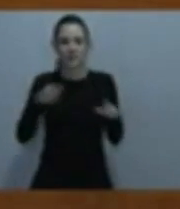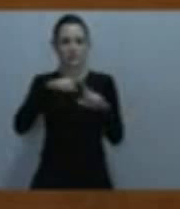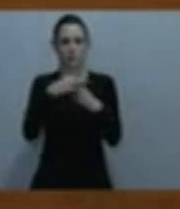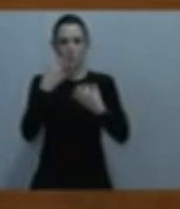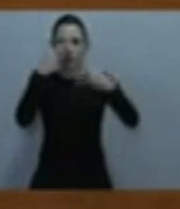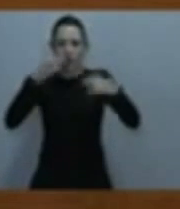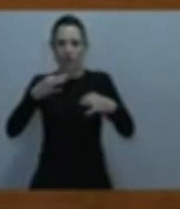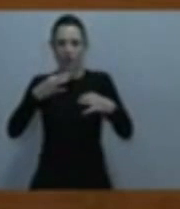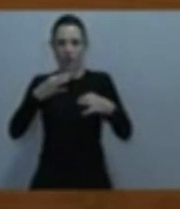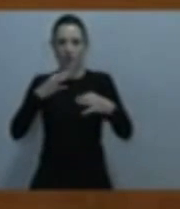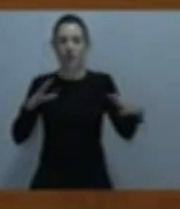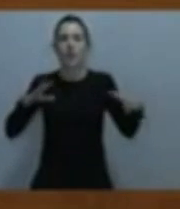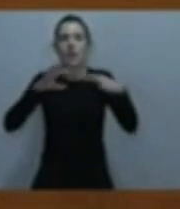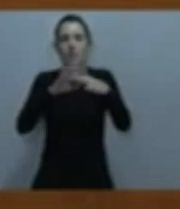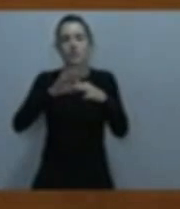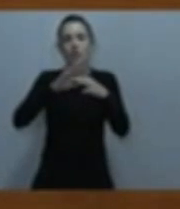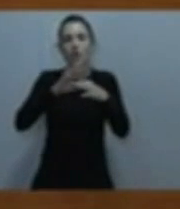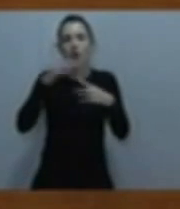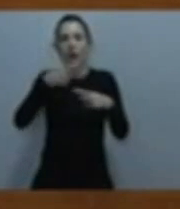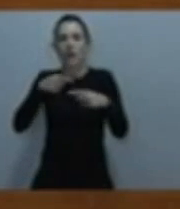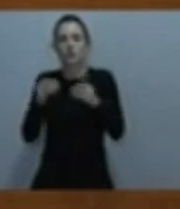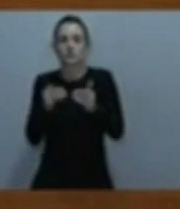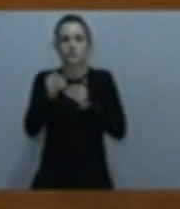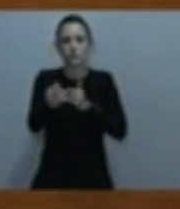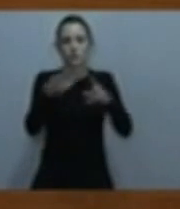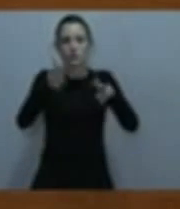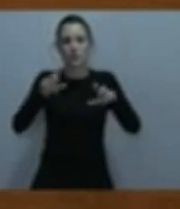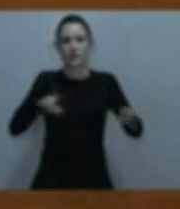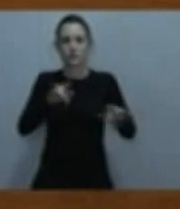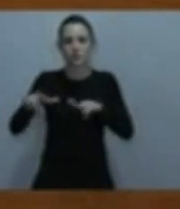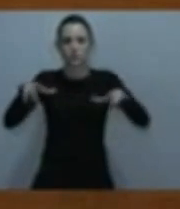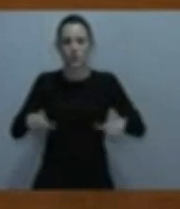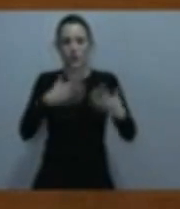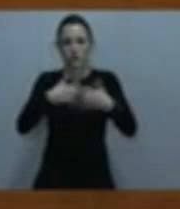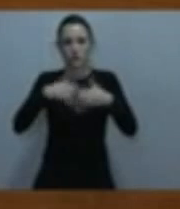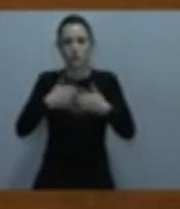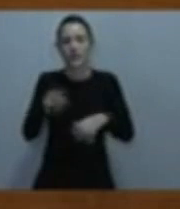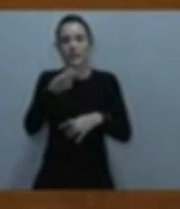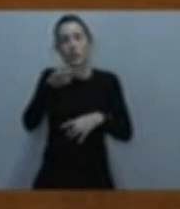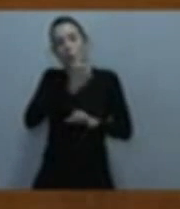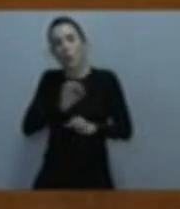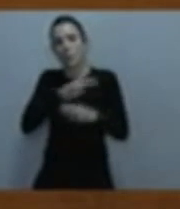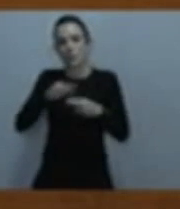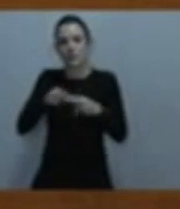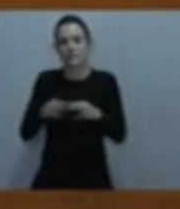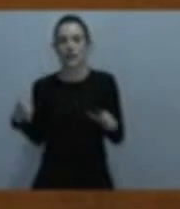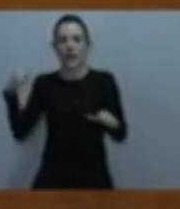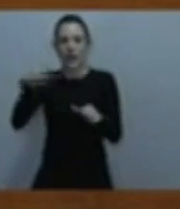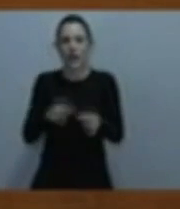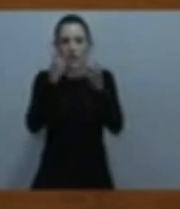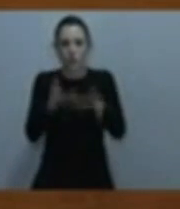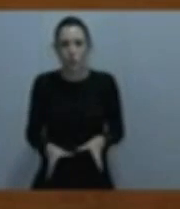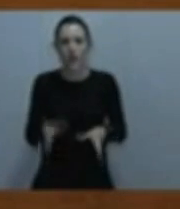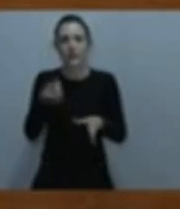en base a ilusorias proyecciones de demandas de suelo industrial y mucho menos de la política de siempre del Partido Socialista